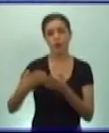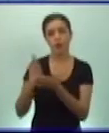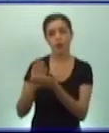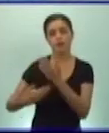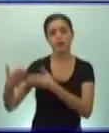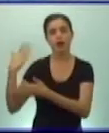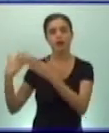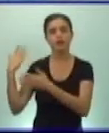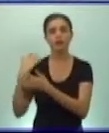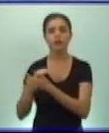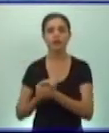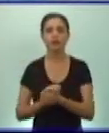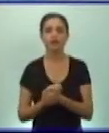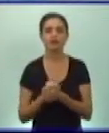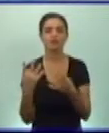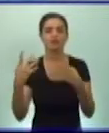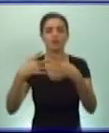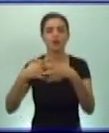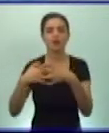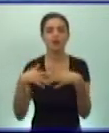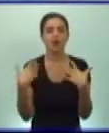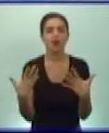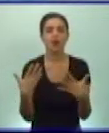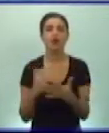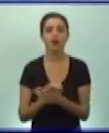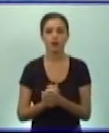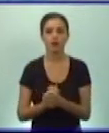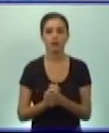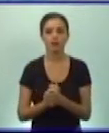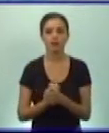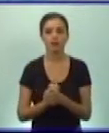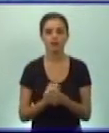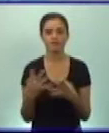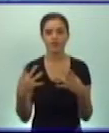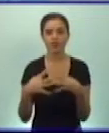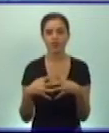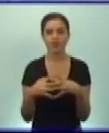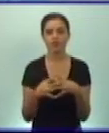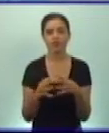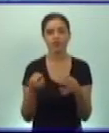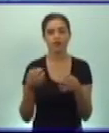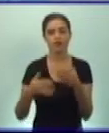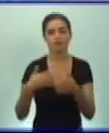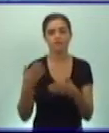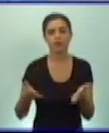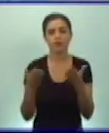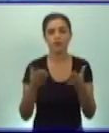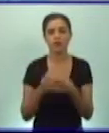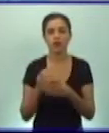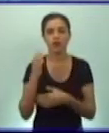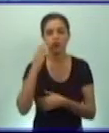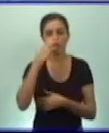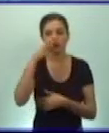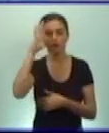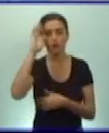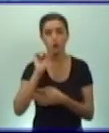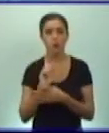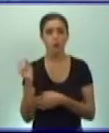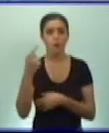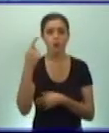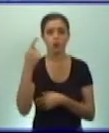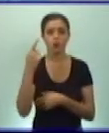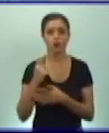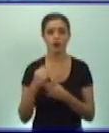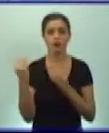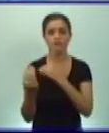anteriores, tiene relación con la evolución geológica de Cuba, pero después uno de los principales factores que lo modifica es